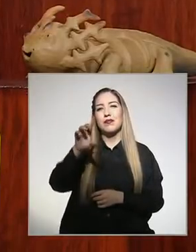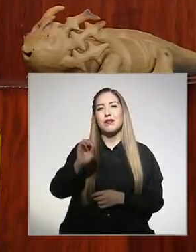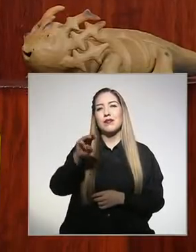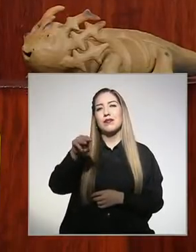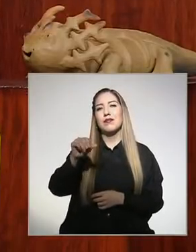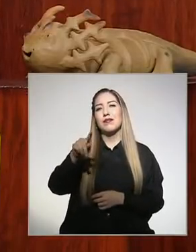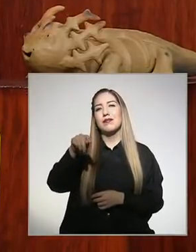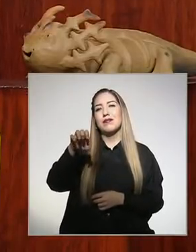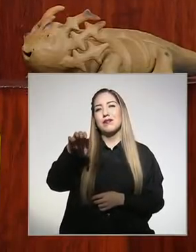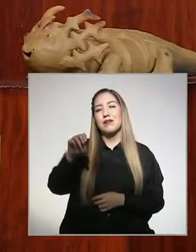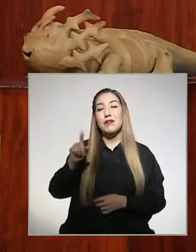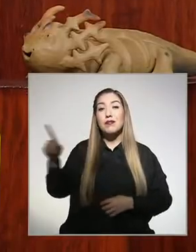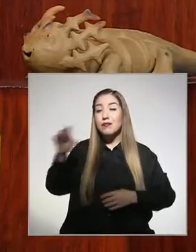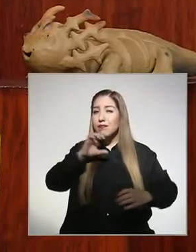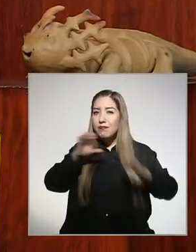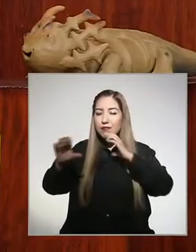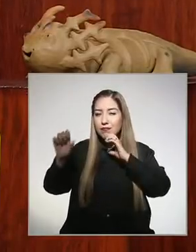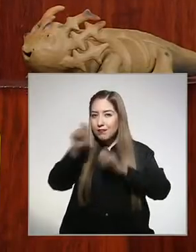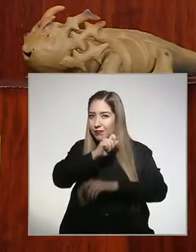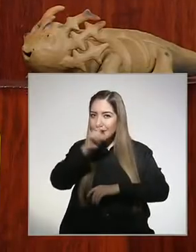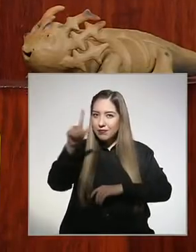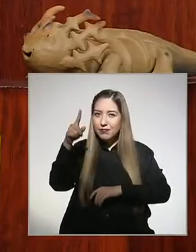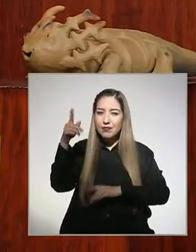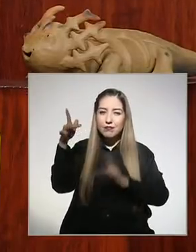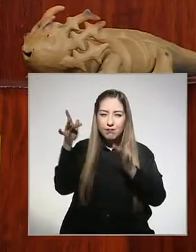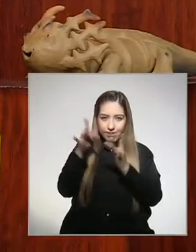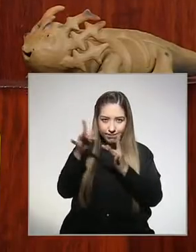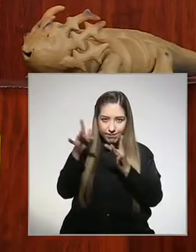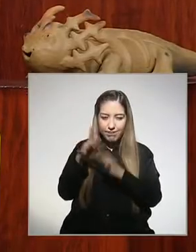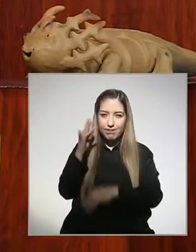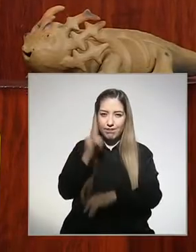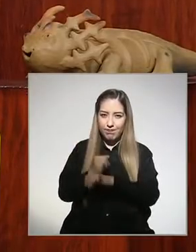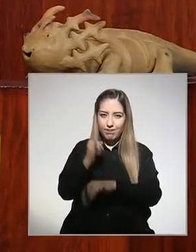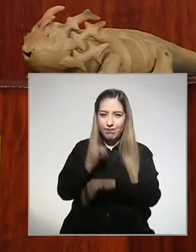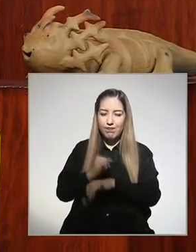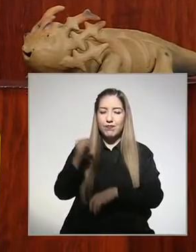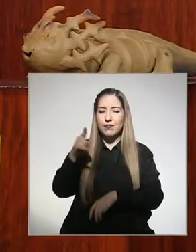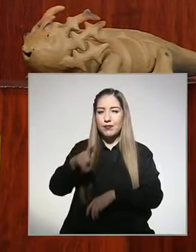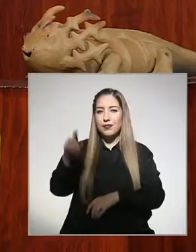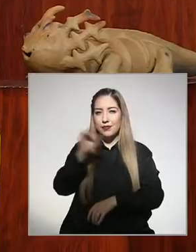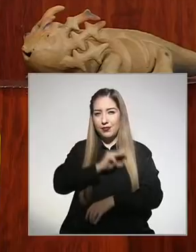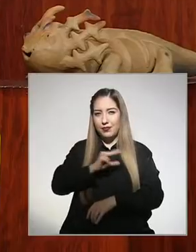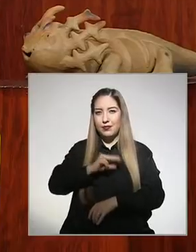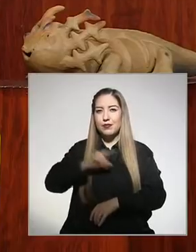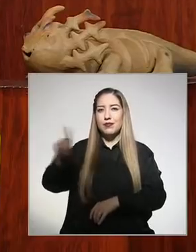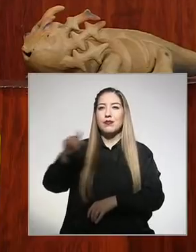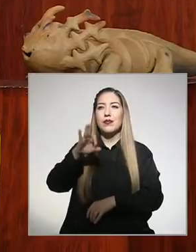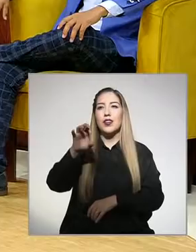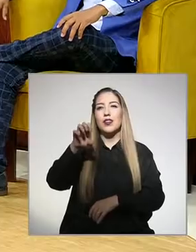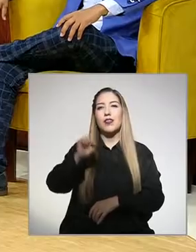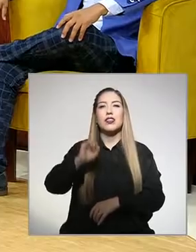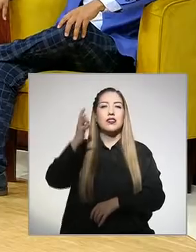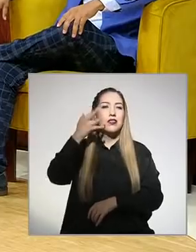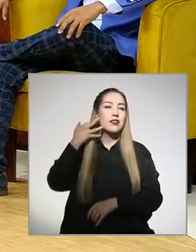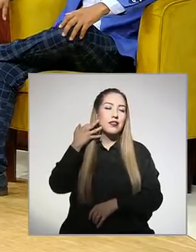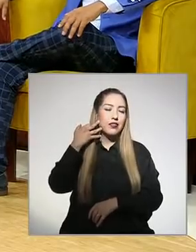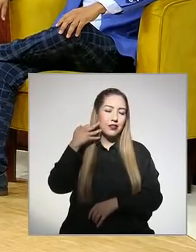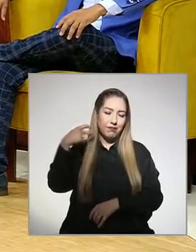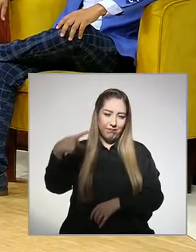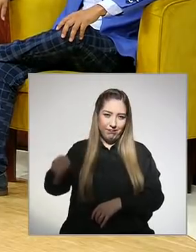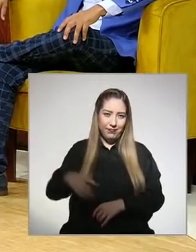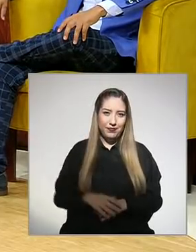es comunicólogo y especialista en redes sociodigitales. Es docente de la FES Aragón UNAM. Eduardo, ¿cómo estás?